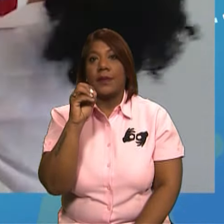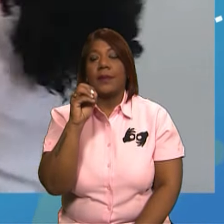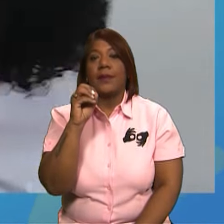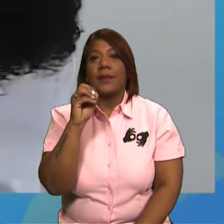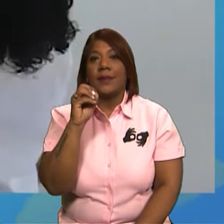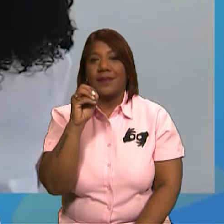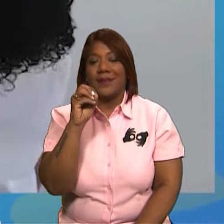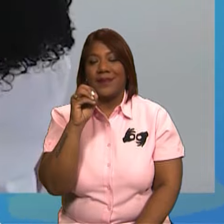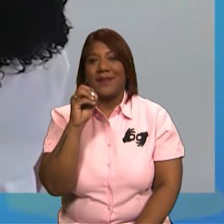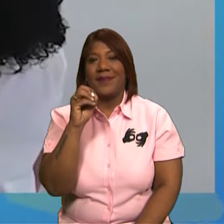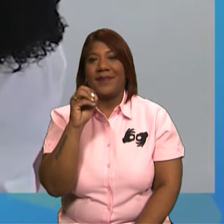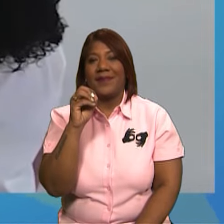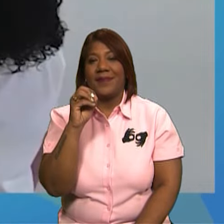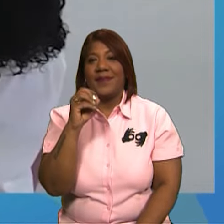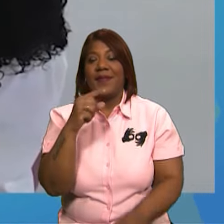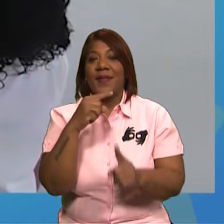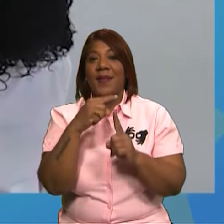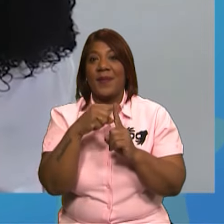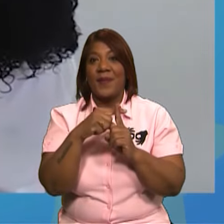más